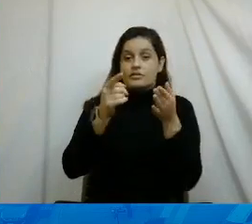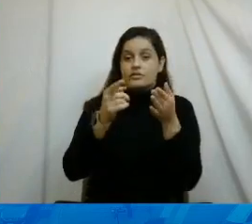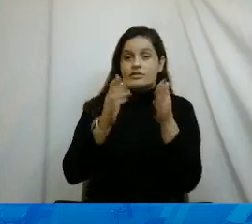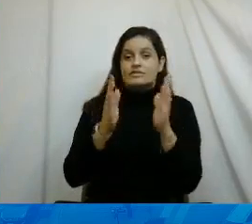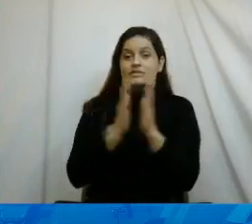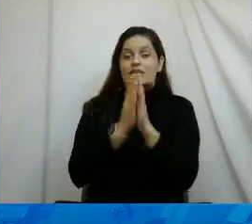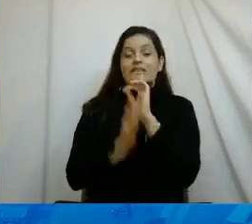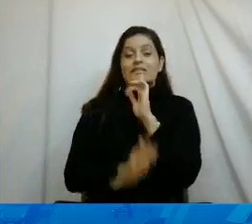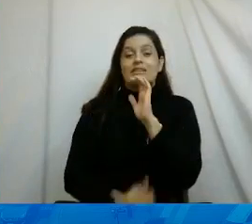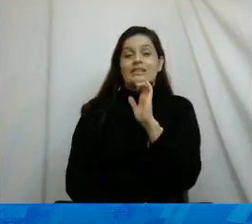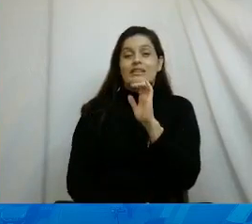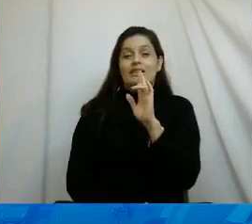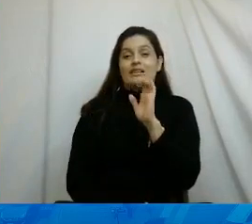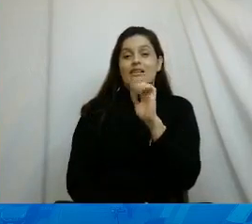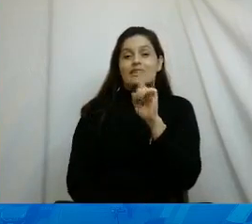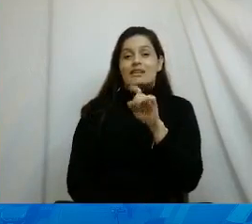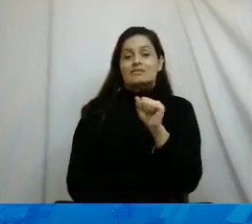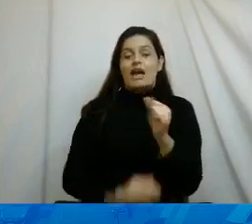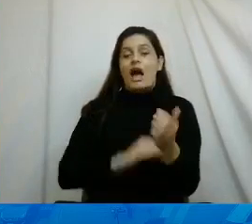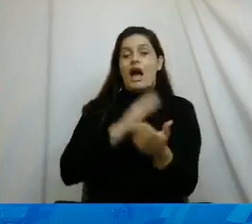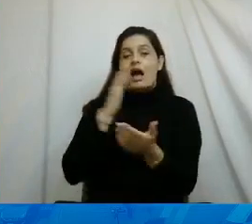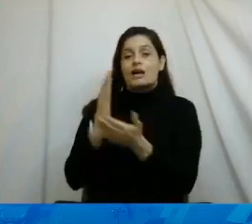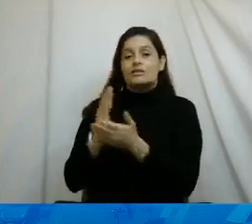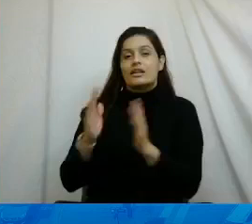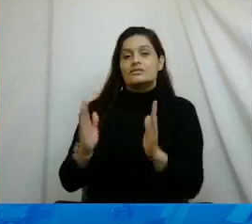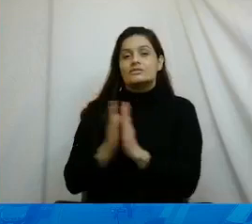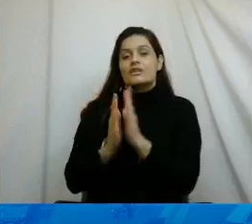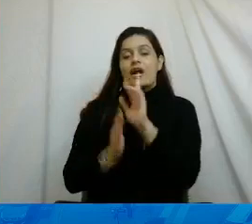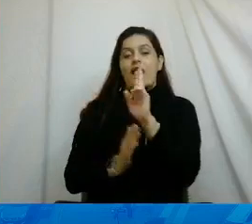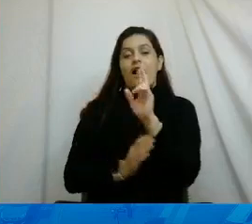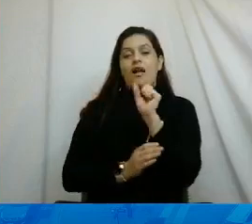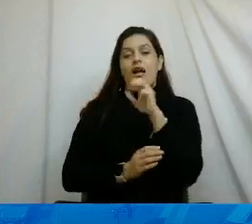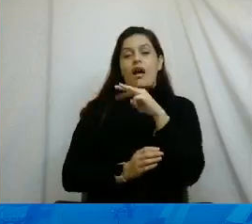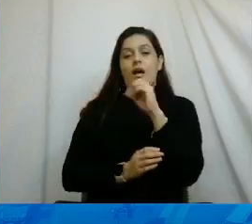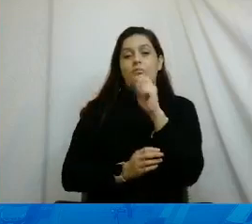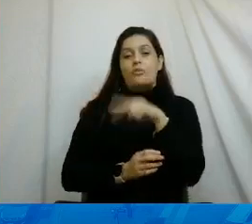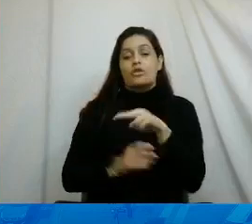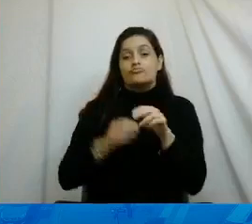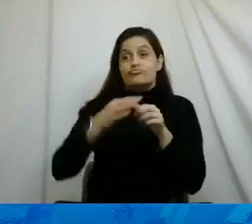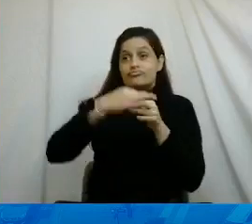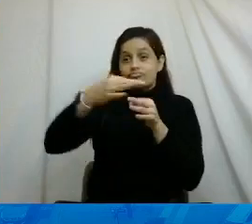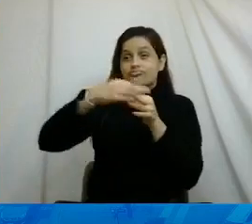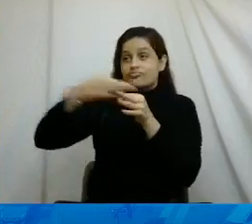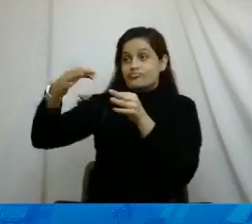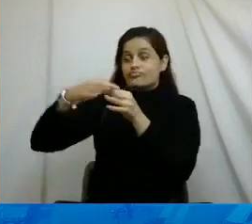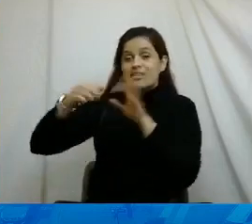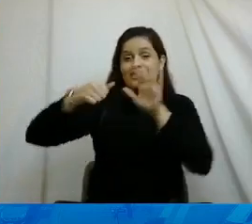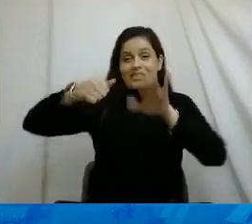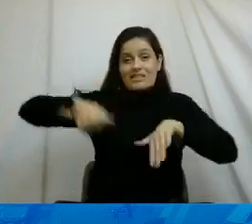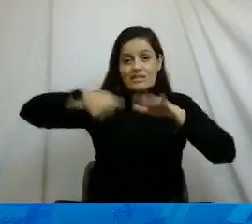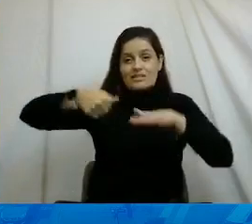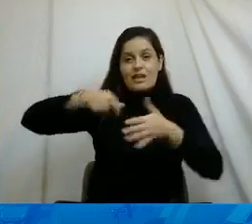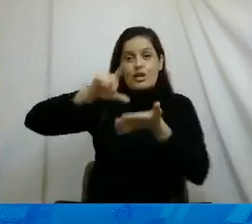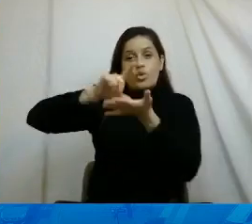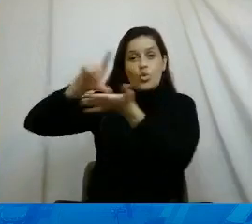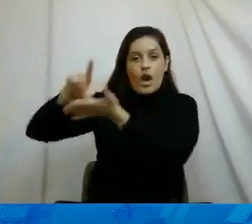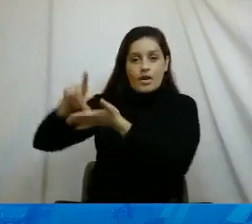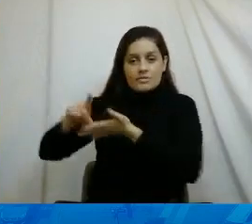Teresa hasta San Ramón. Recorrimos 16 localidades de Mayarauco y levantamos